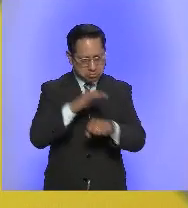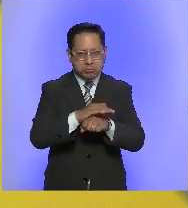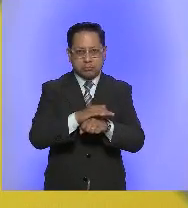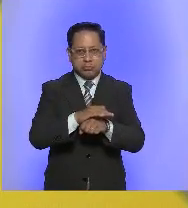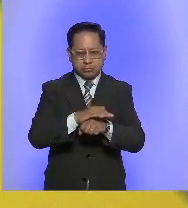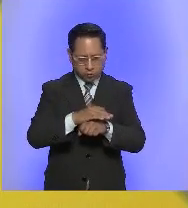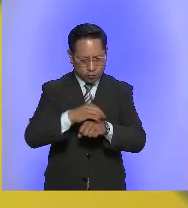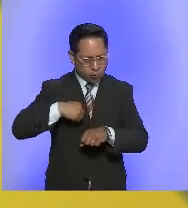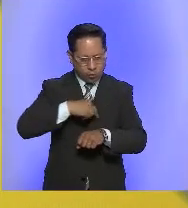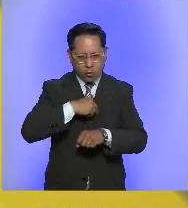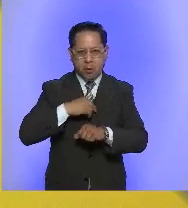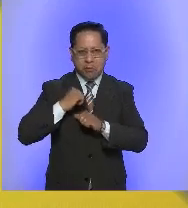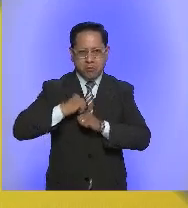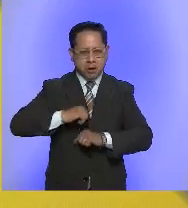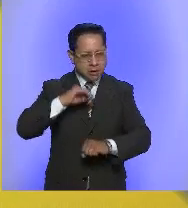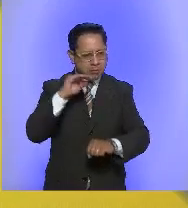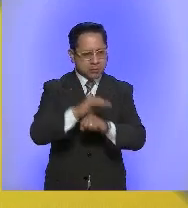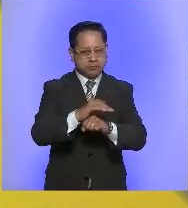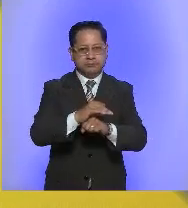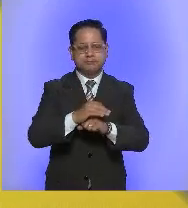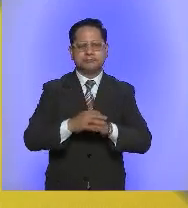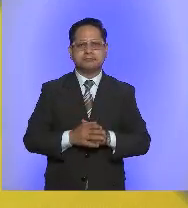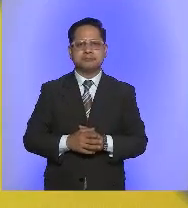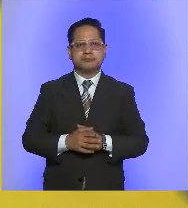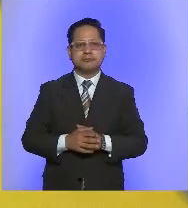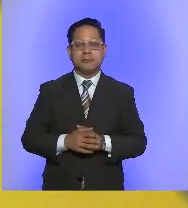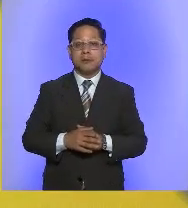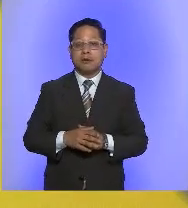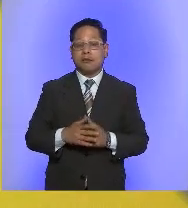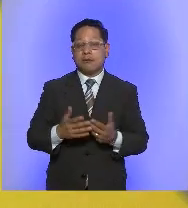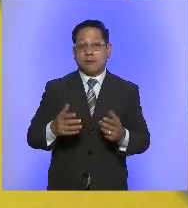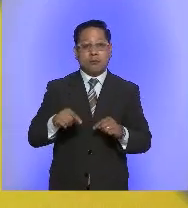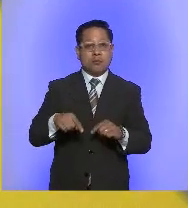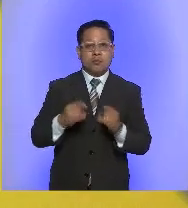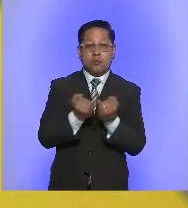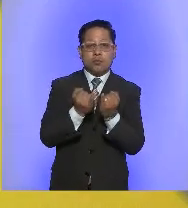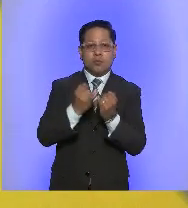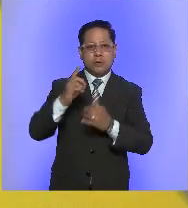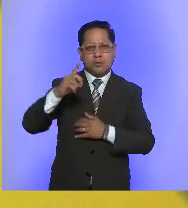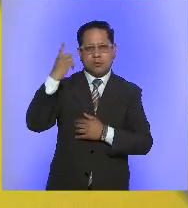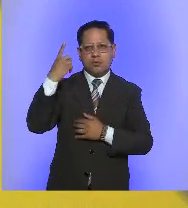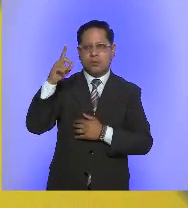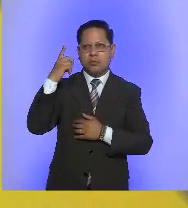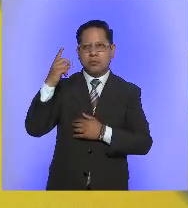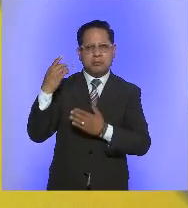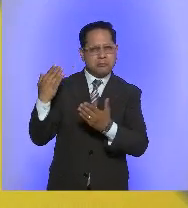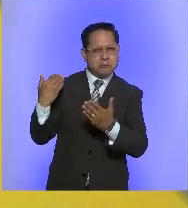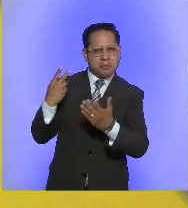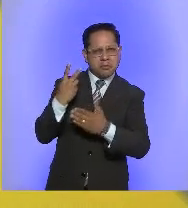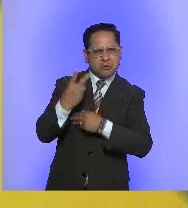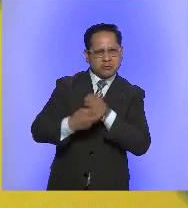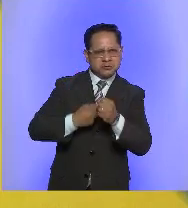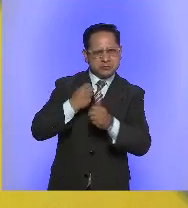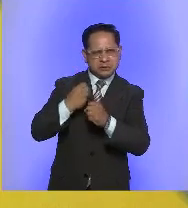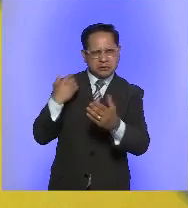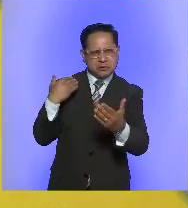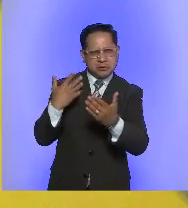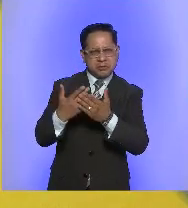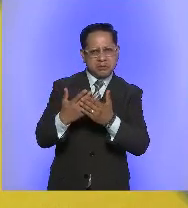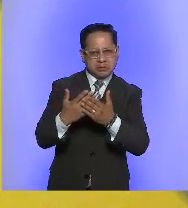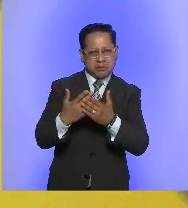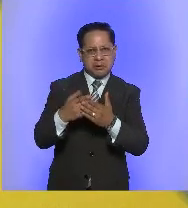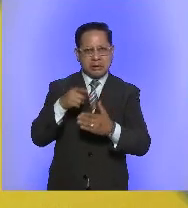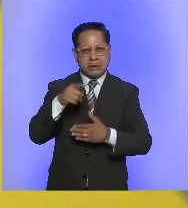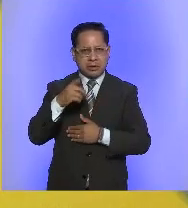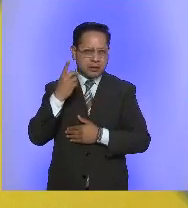de Durango, en estos últimos 2 años, donde elegimos a 25 diputaciones, por primera